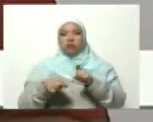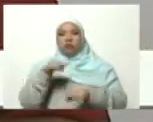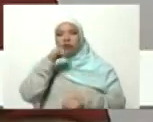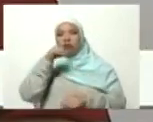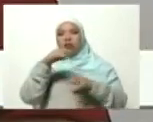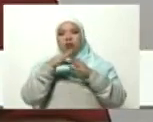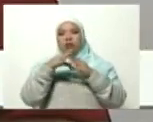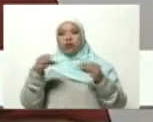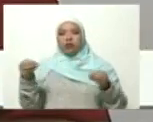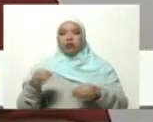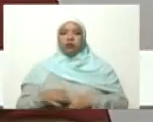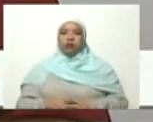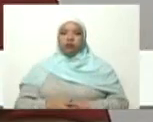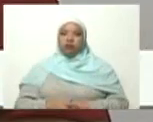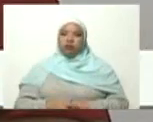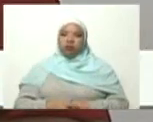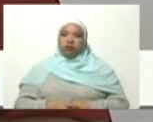ustedes.